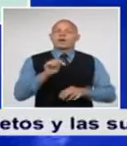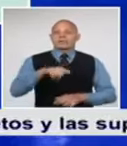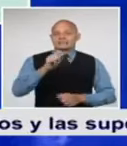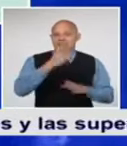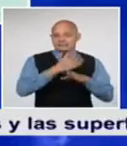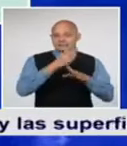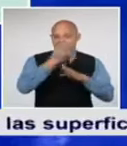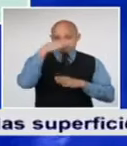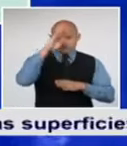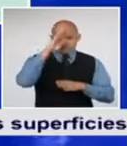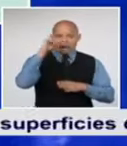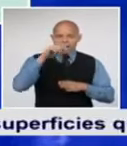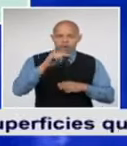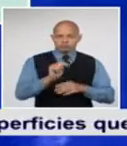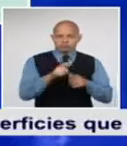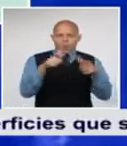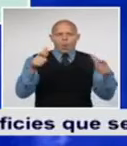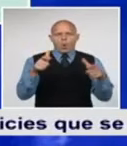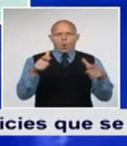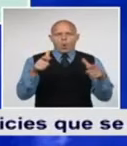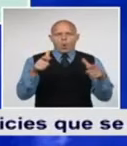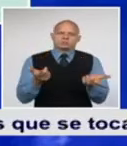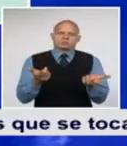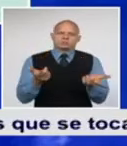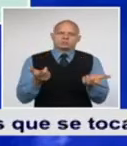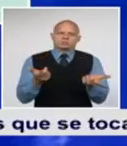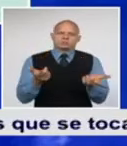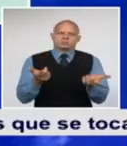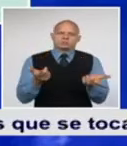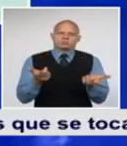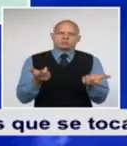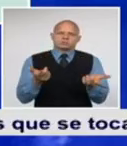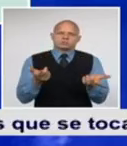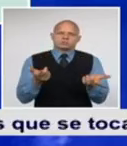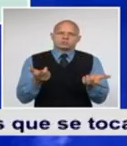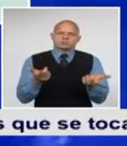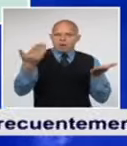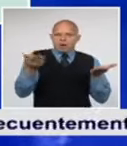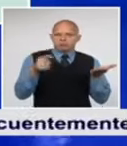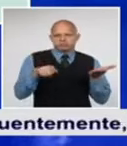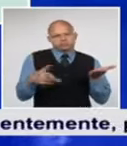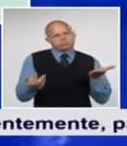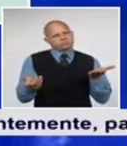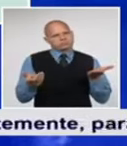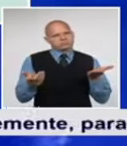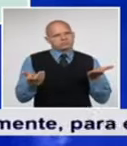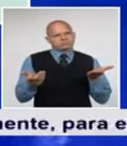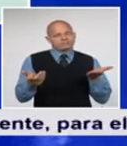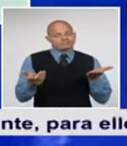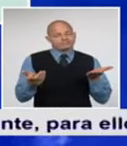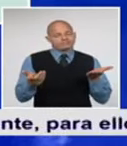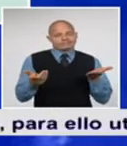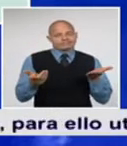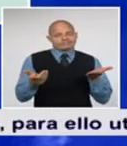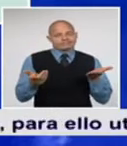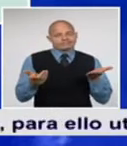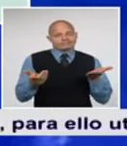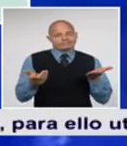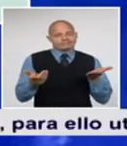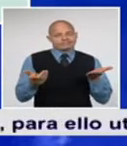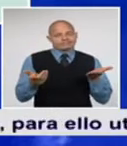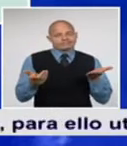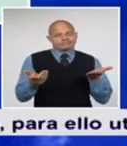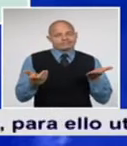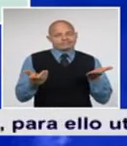en 16 el número de casos autóctonos confirmados. Ahí también lo evaluamos anoche, se